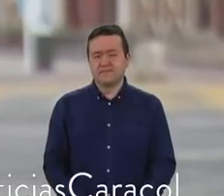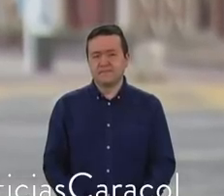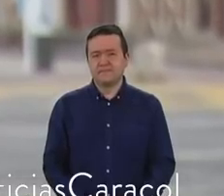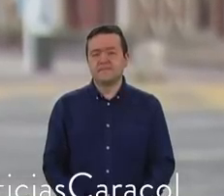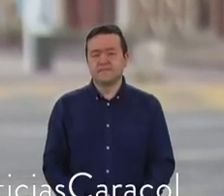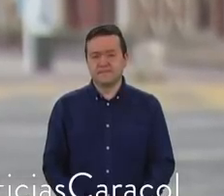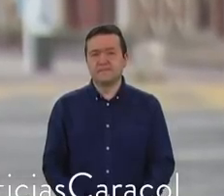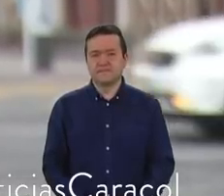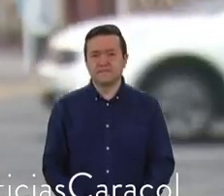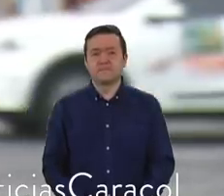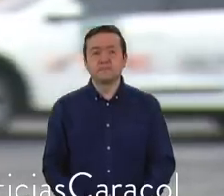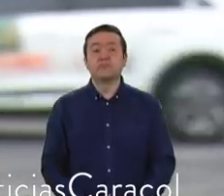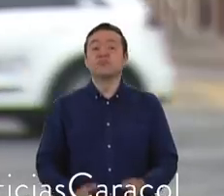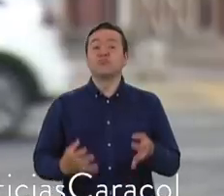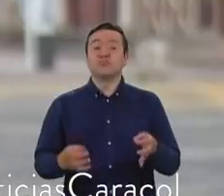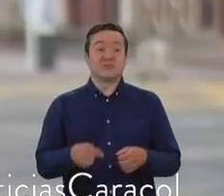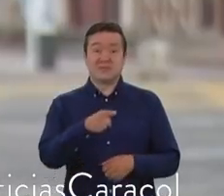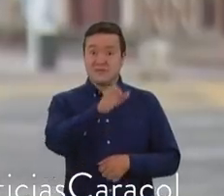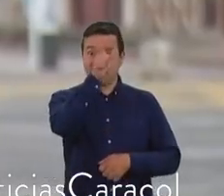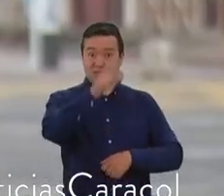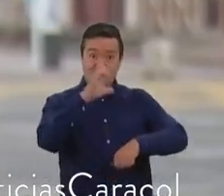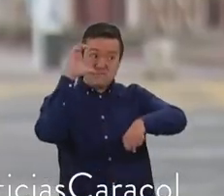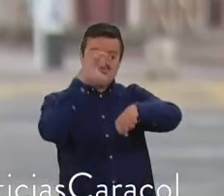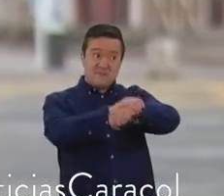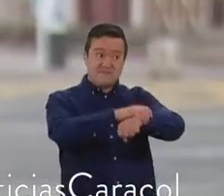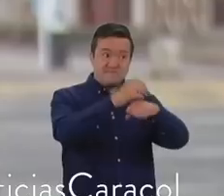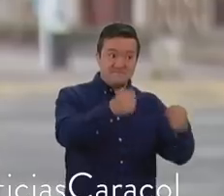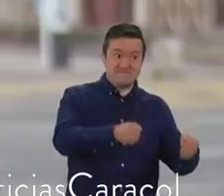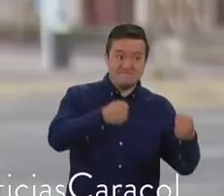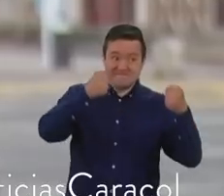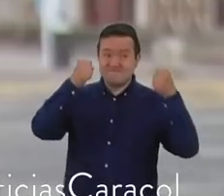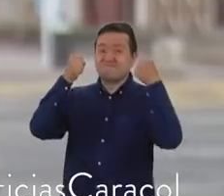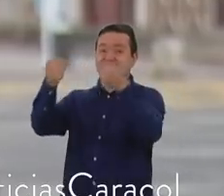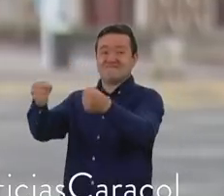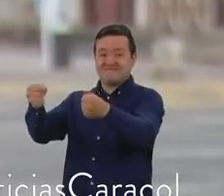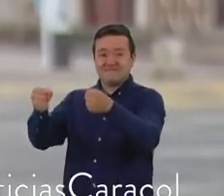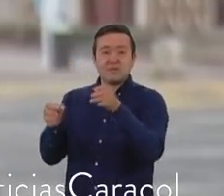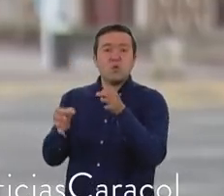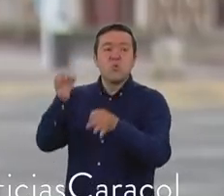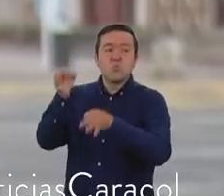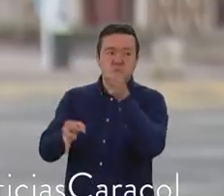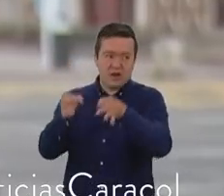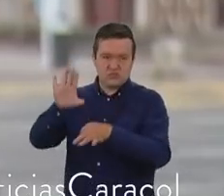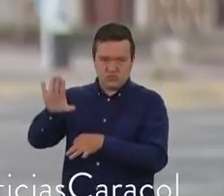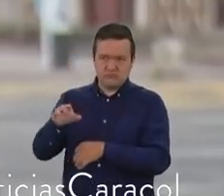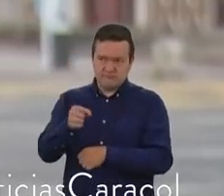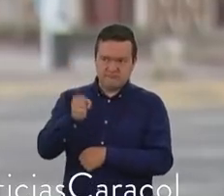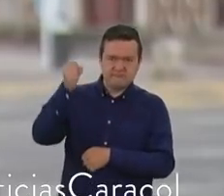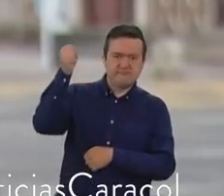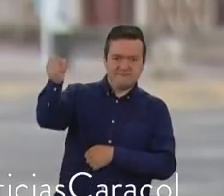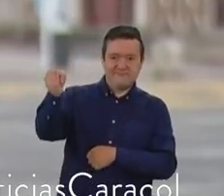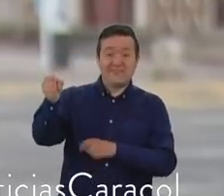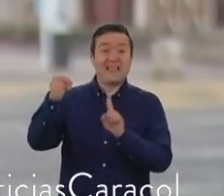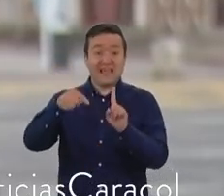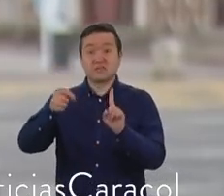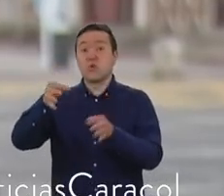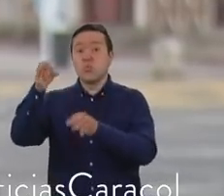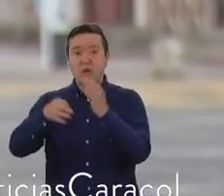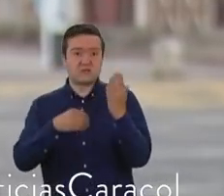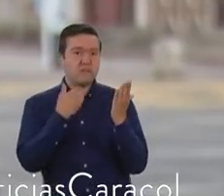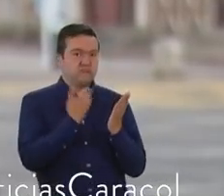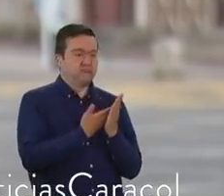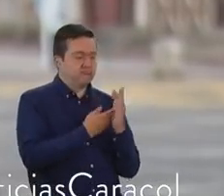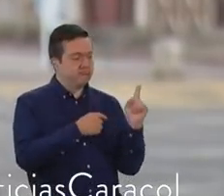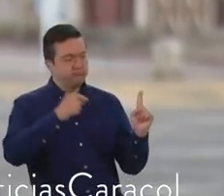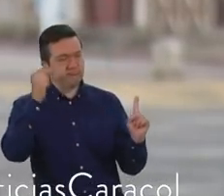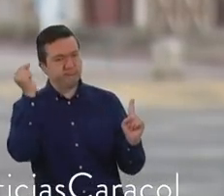Hoy será presentado ante un juez de la República el presunto homicida. Se le va a imputar el delito de homicidio